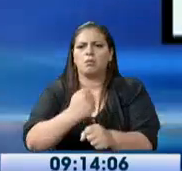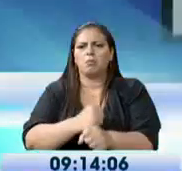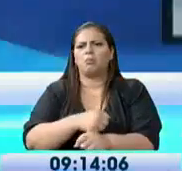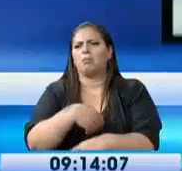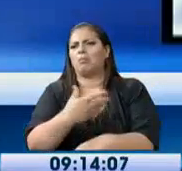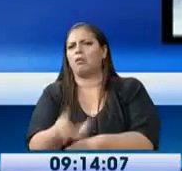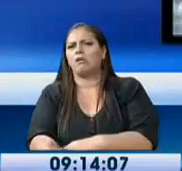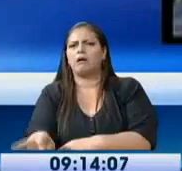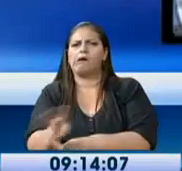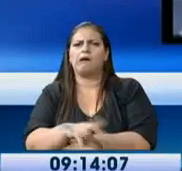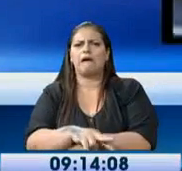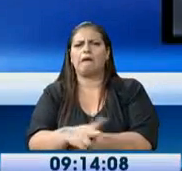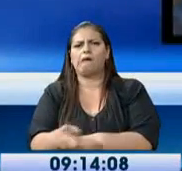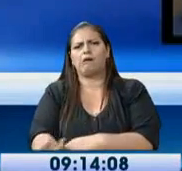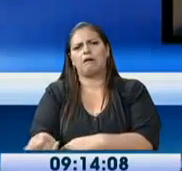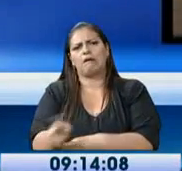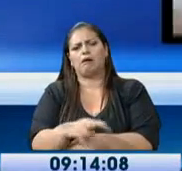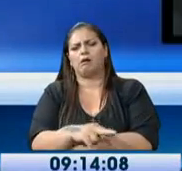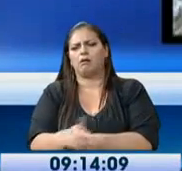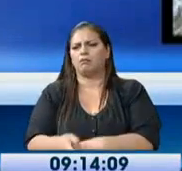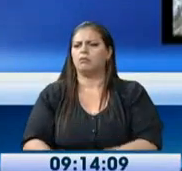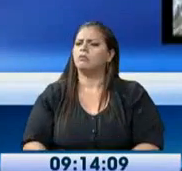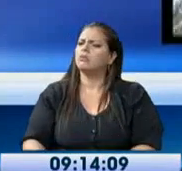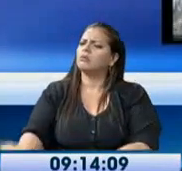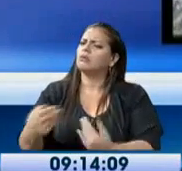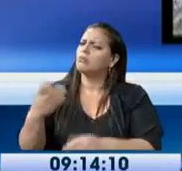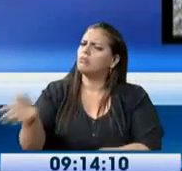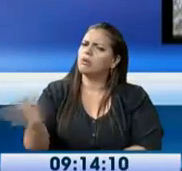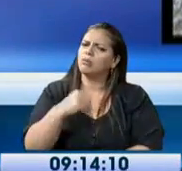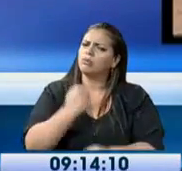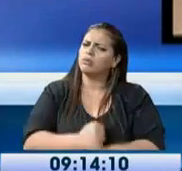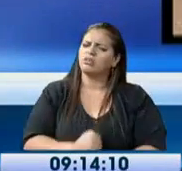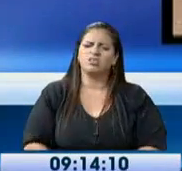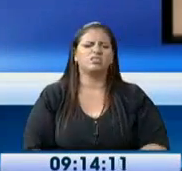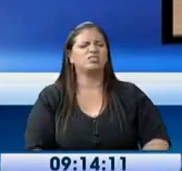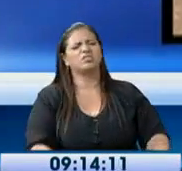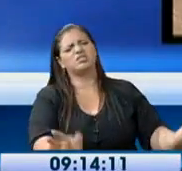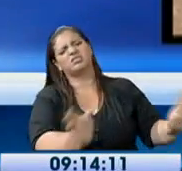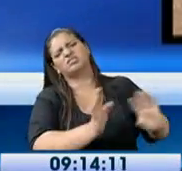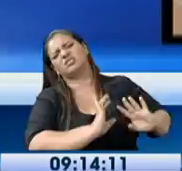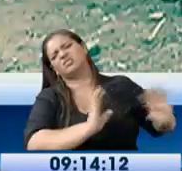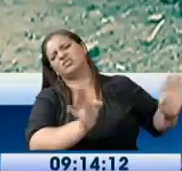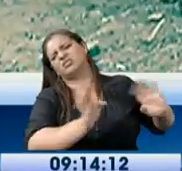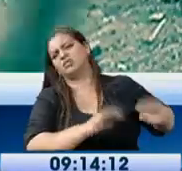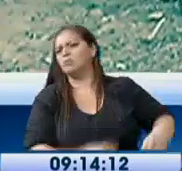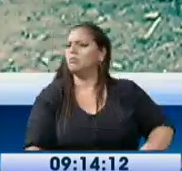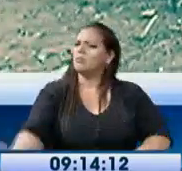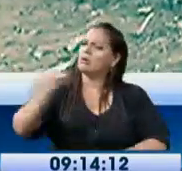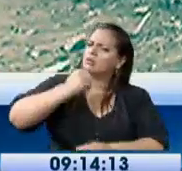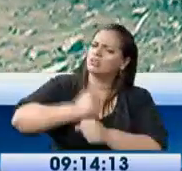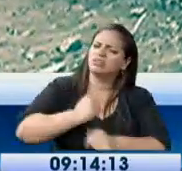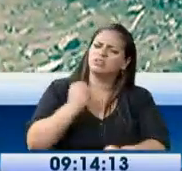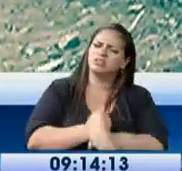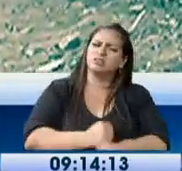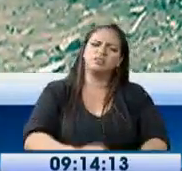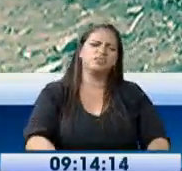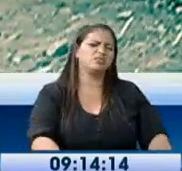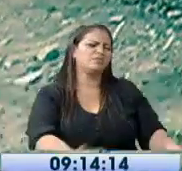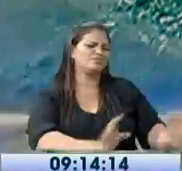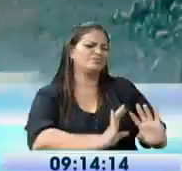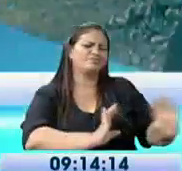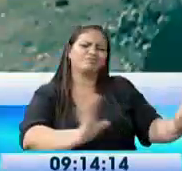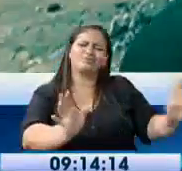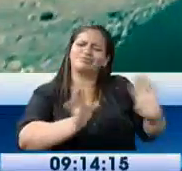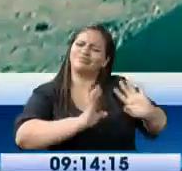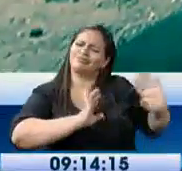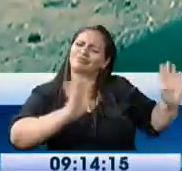le explicaba él. Que no quería ir, llegaba tarde, entonces por eso que siempre de los trabajos los despedía. Él tuvo bastante trabajo. Al ver que paulatinamente se quedó sin